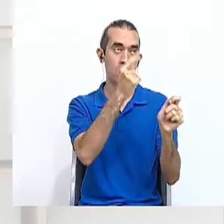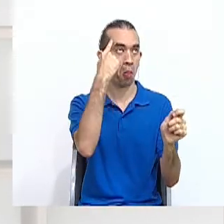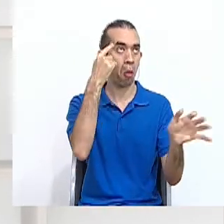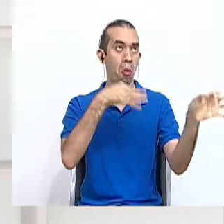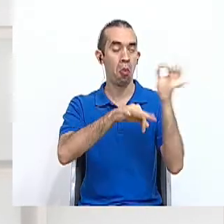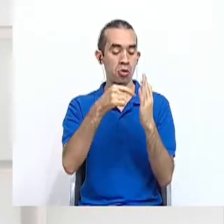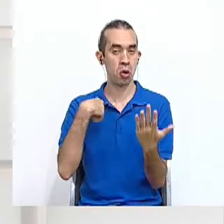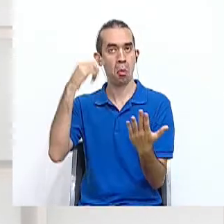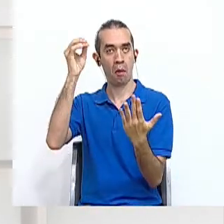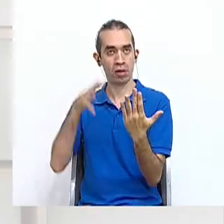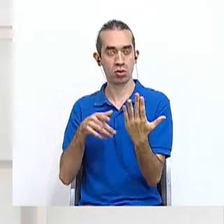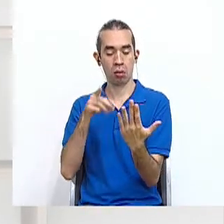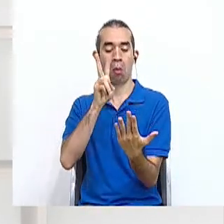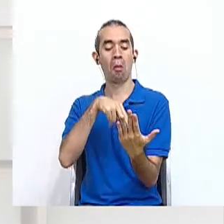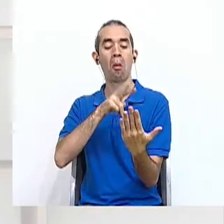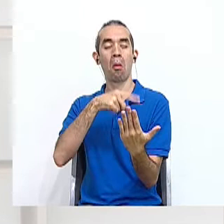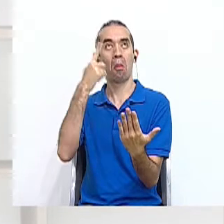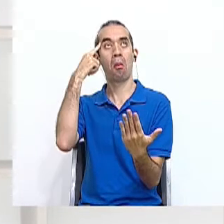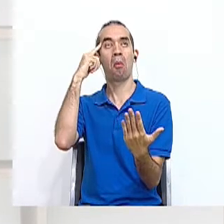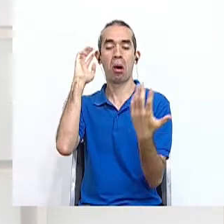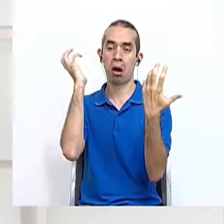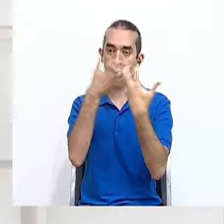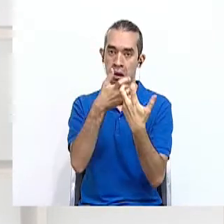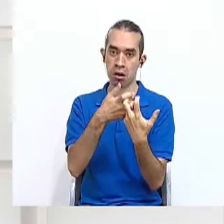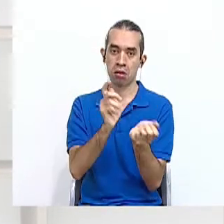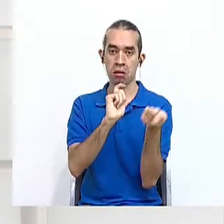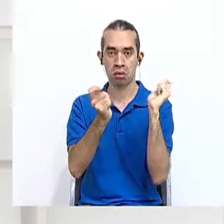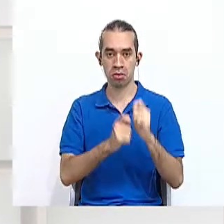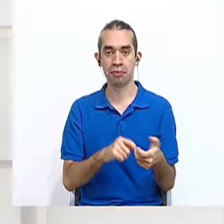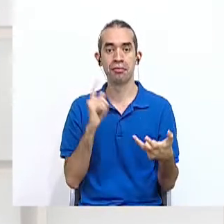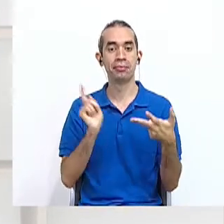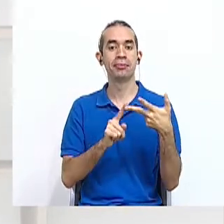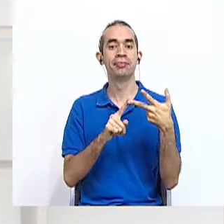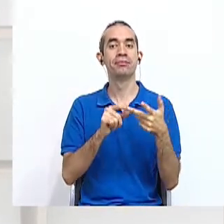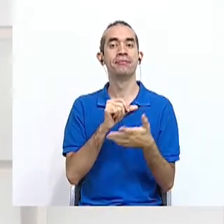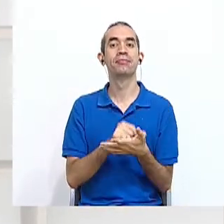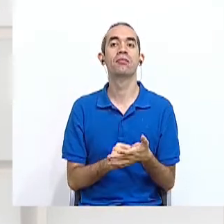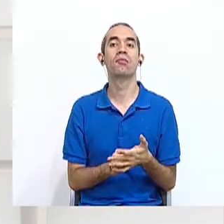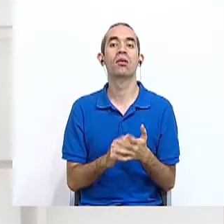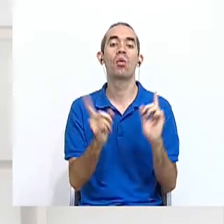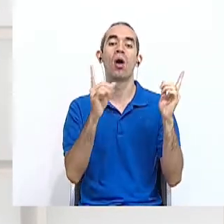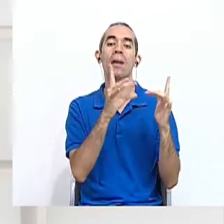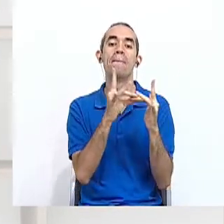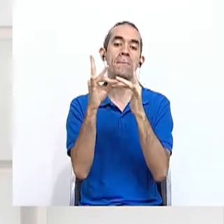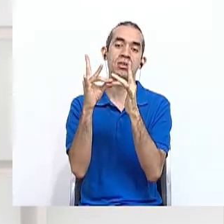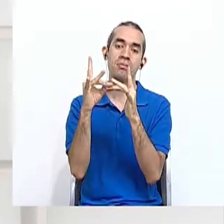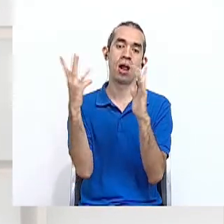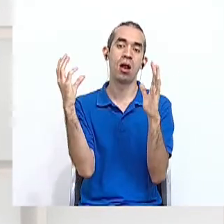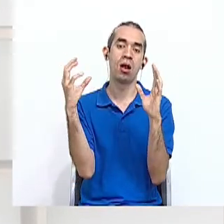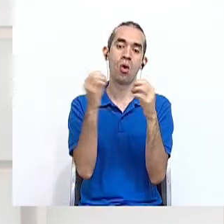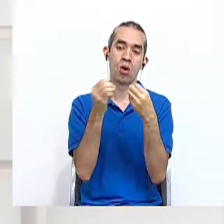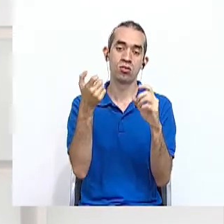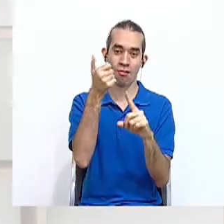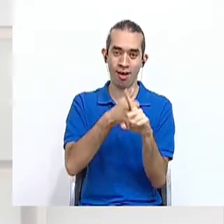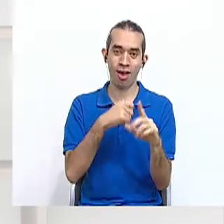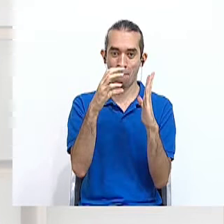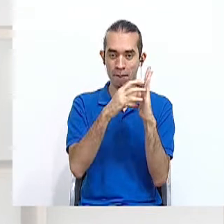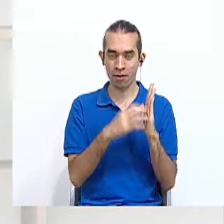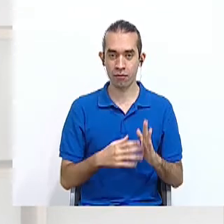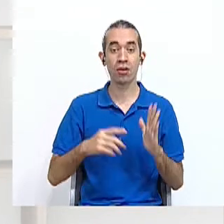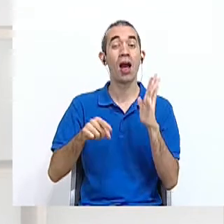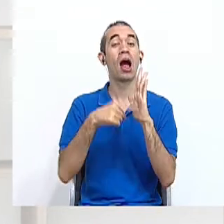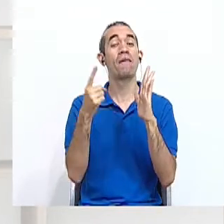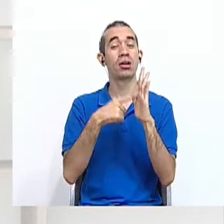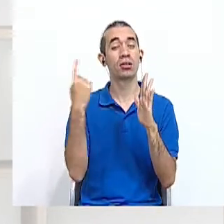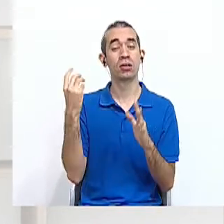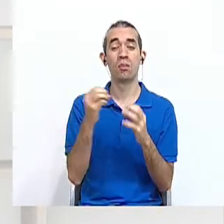profesor. También hay que reconocer cuáles son las oraciones principales por párrafo. ¿Por qué esto? Porque a veces escribimos